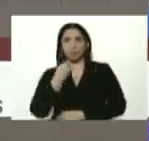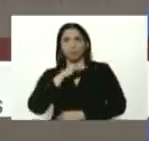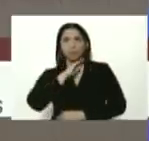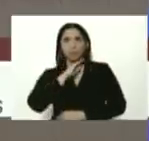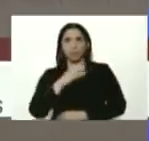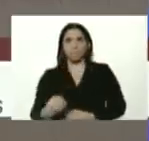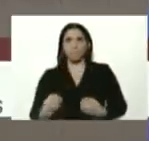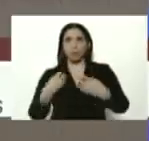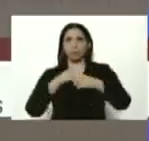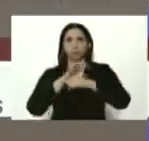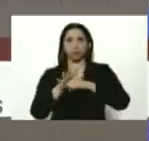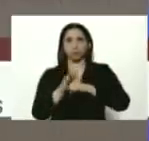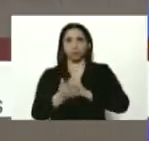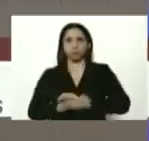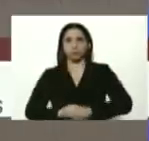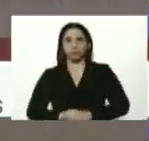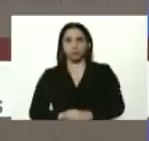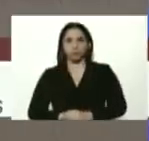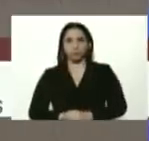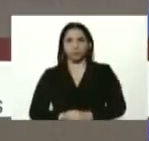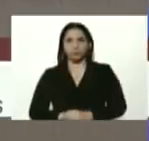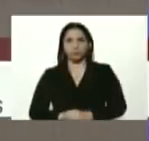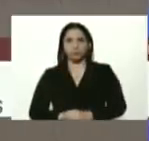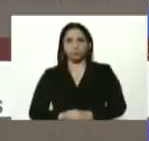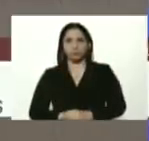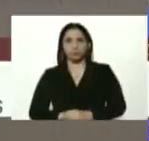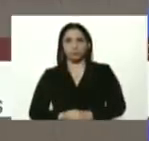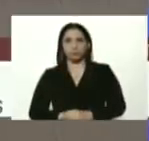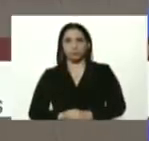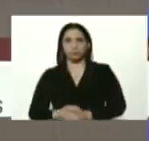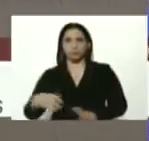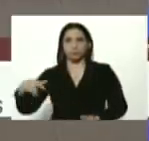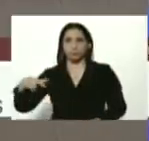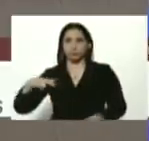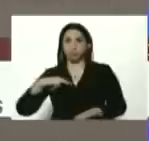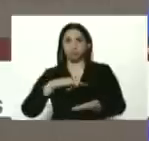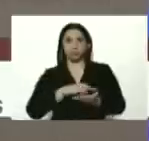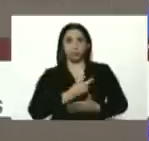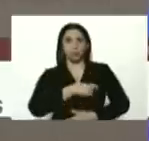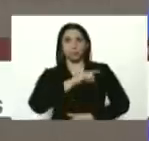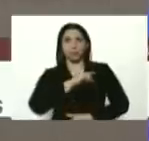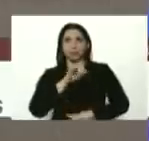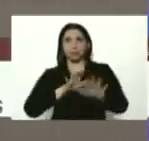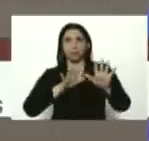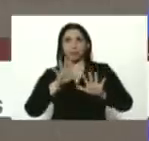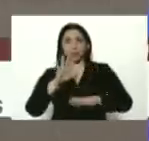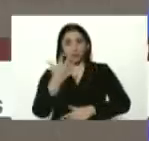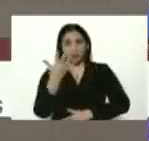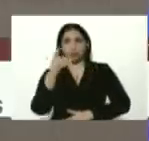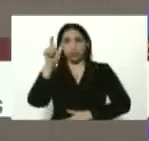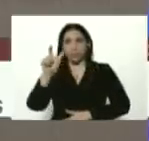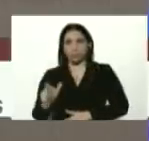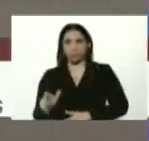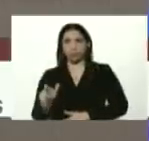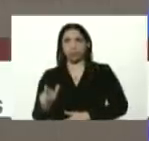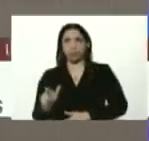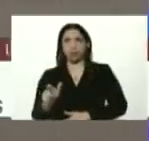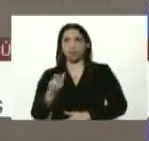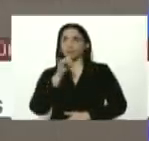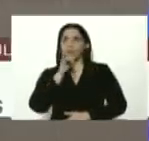estos casos que viajaron desde Europa, desde España, el quinto caso que se